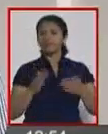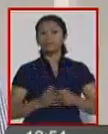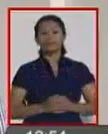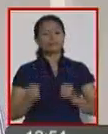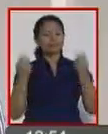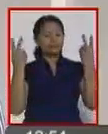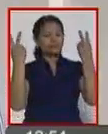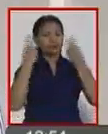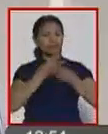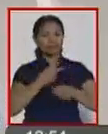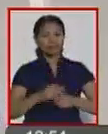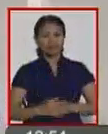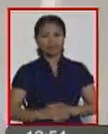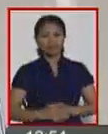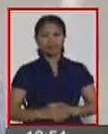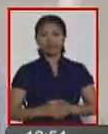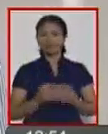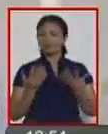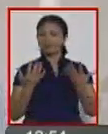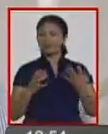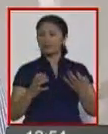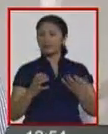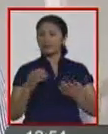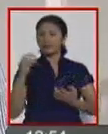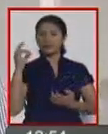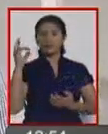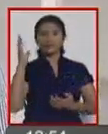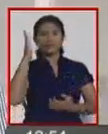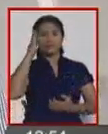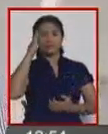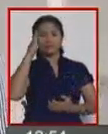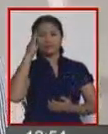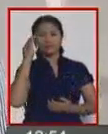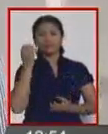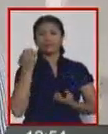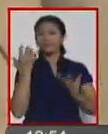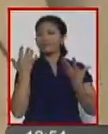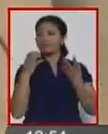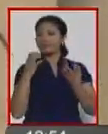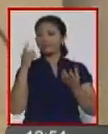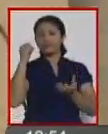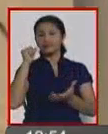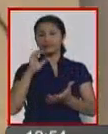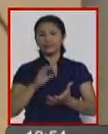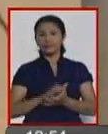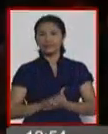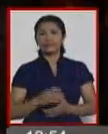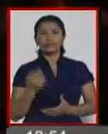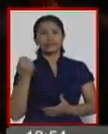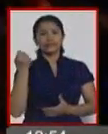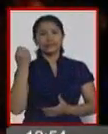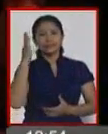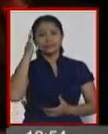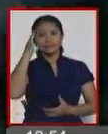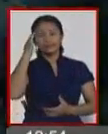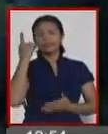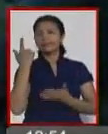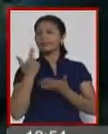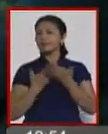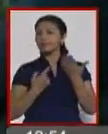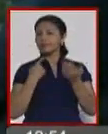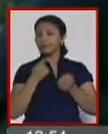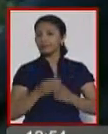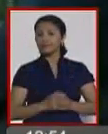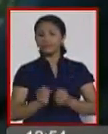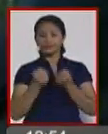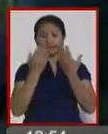lo peor, lo que no queríamos escuchar, lo que no queríamos saber, lo que nos resistíamos a enterarnos, a que se concrete esto, es